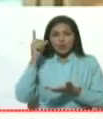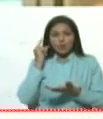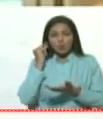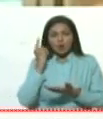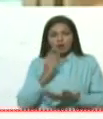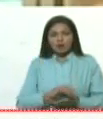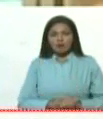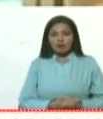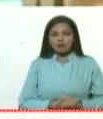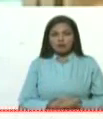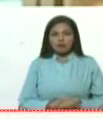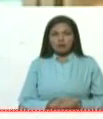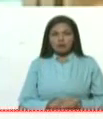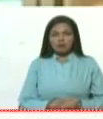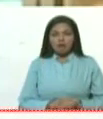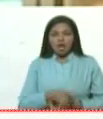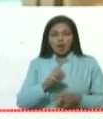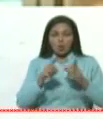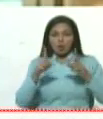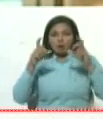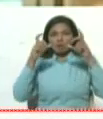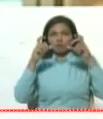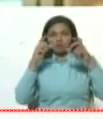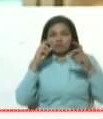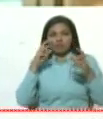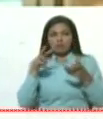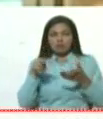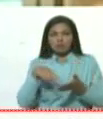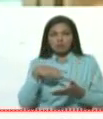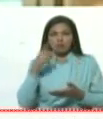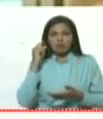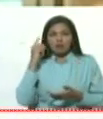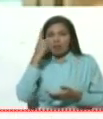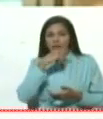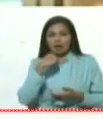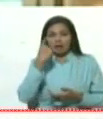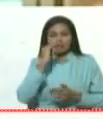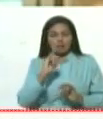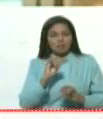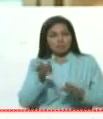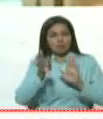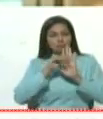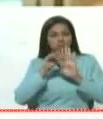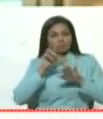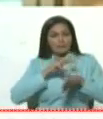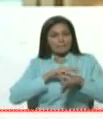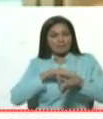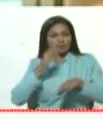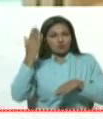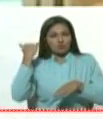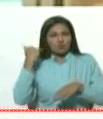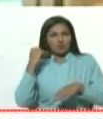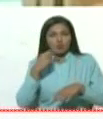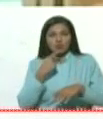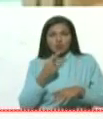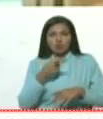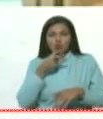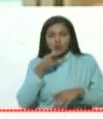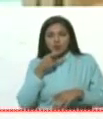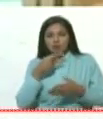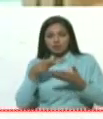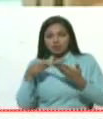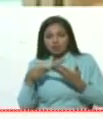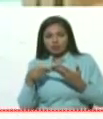Y la foto, varias tomas de la foto, aparece la bailarina con el rostro de José Gregorio Hernández. Ahora, no digo más porque yo comento estas